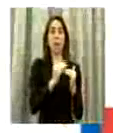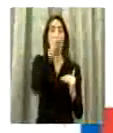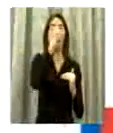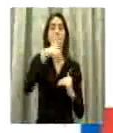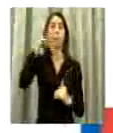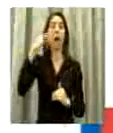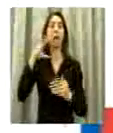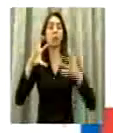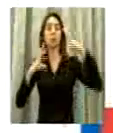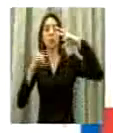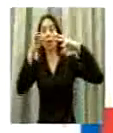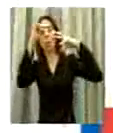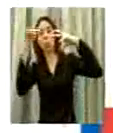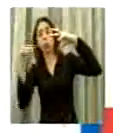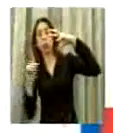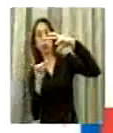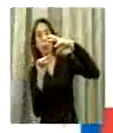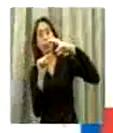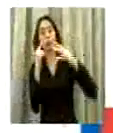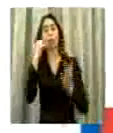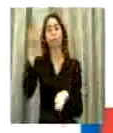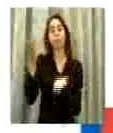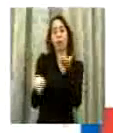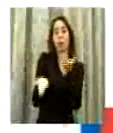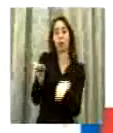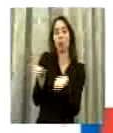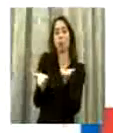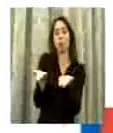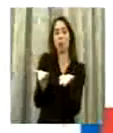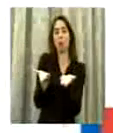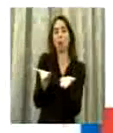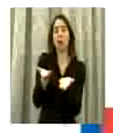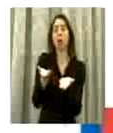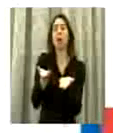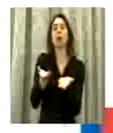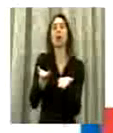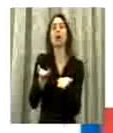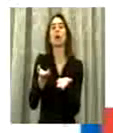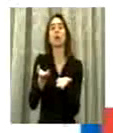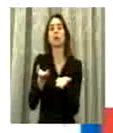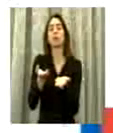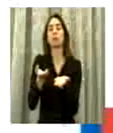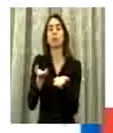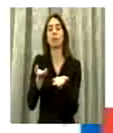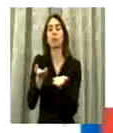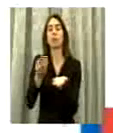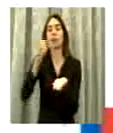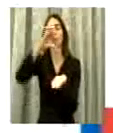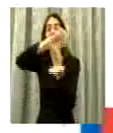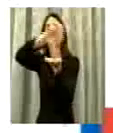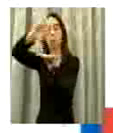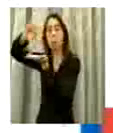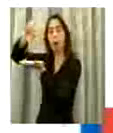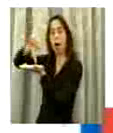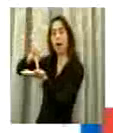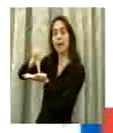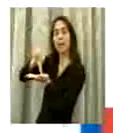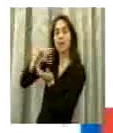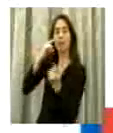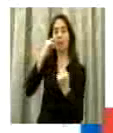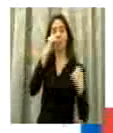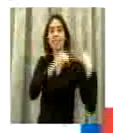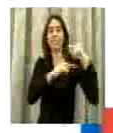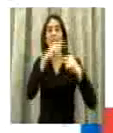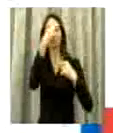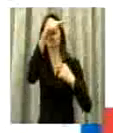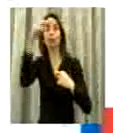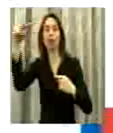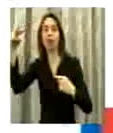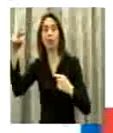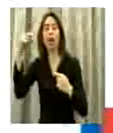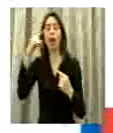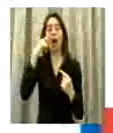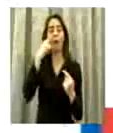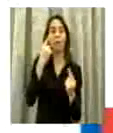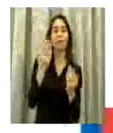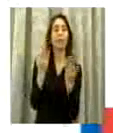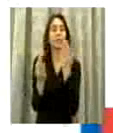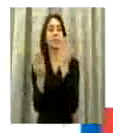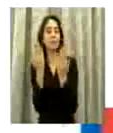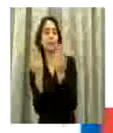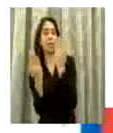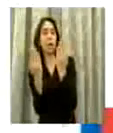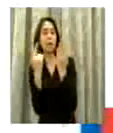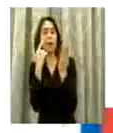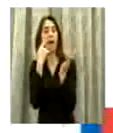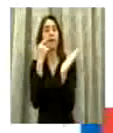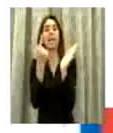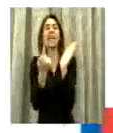con lo que es el entorno externo, puede compararse con el promedio histórico o con el entorno externo. Uno siempre tiene que tener